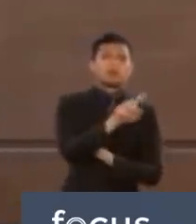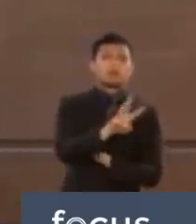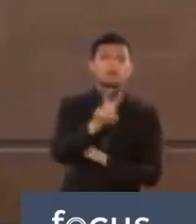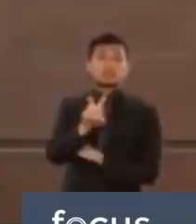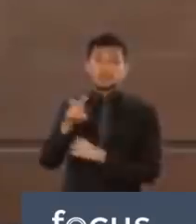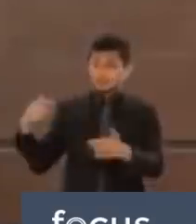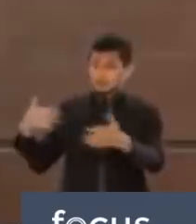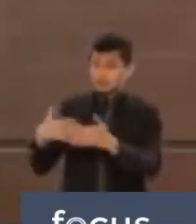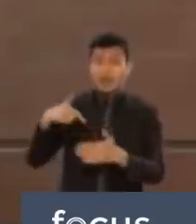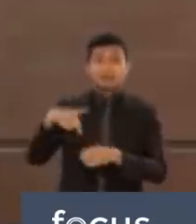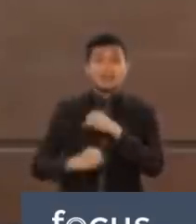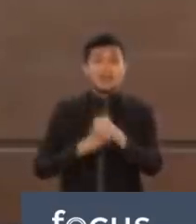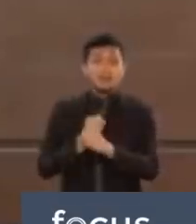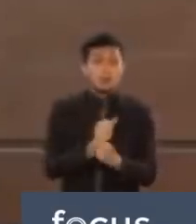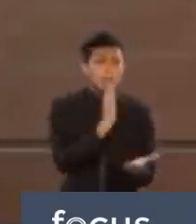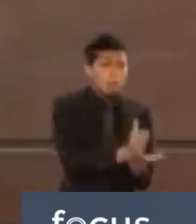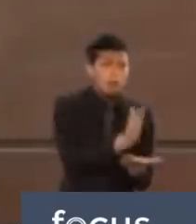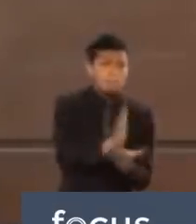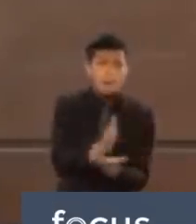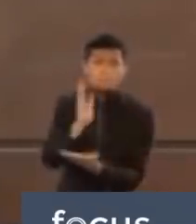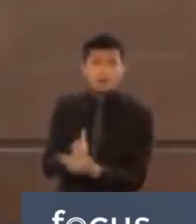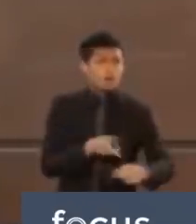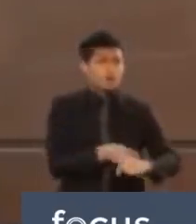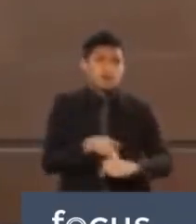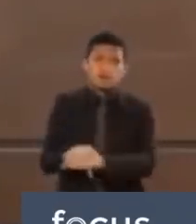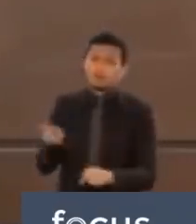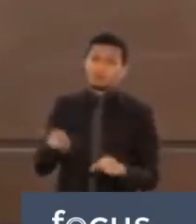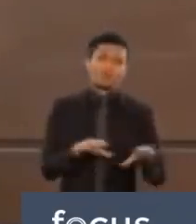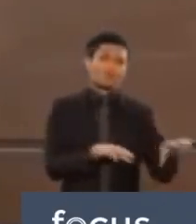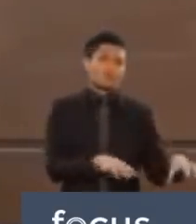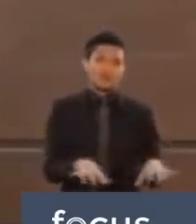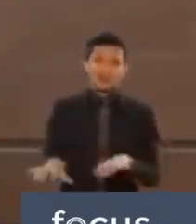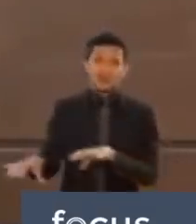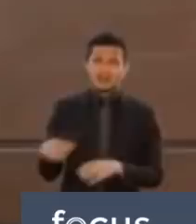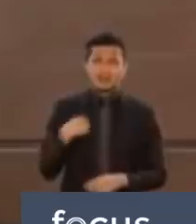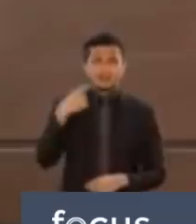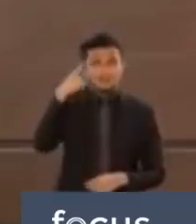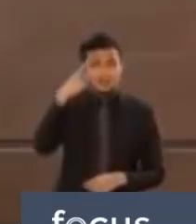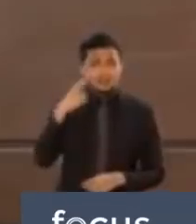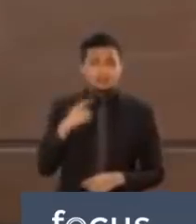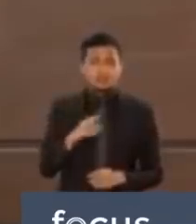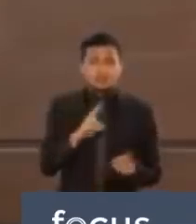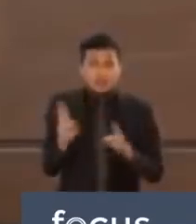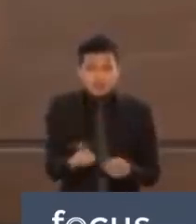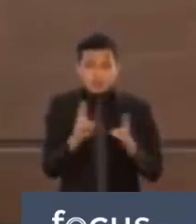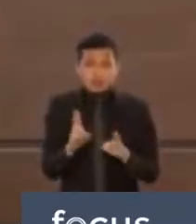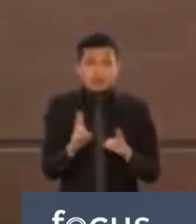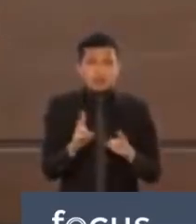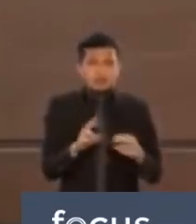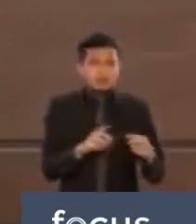del año. Es decir, aquí hay una conducta, yo no diría sistemática, pero